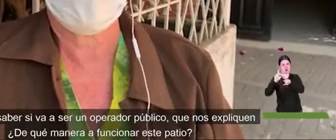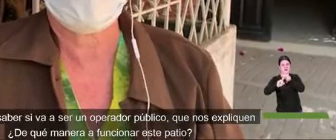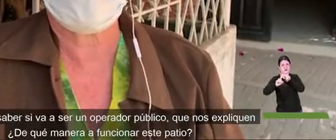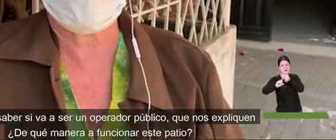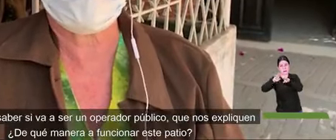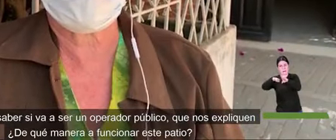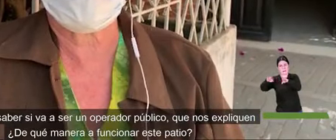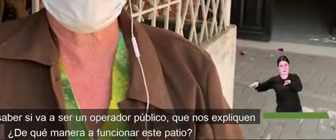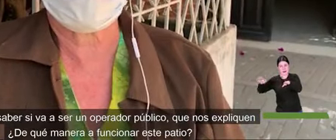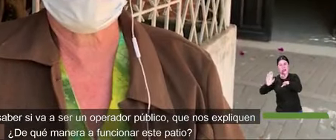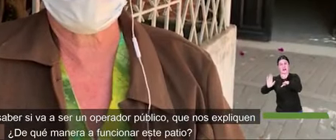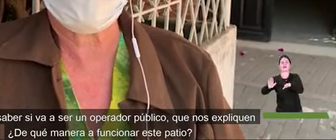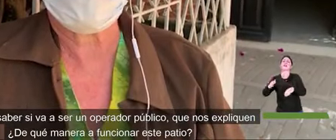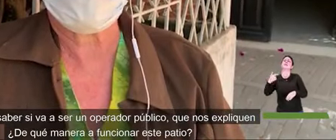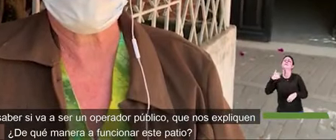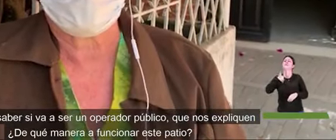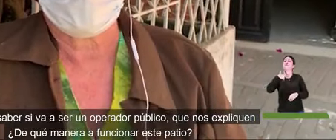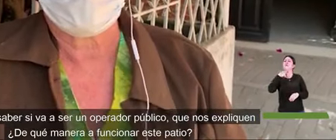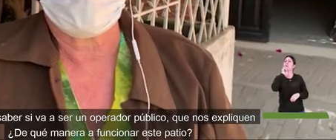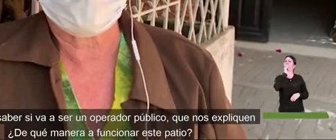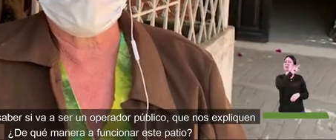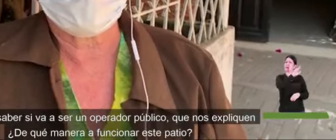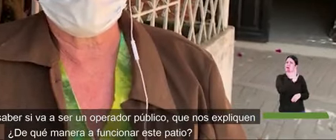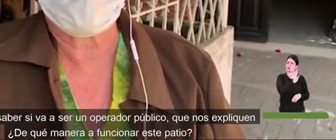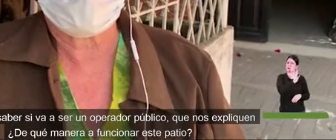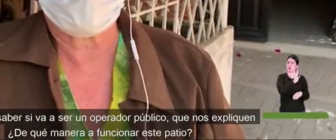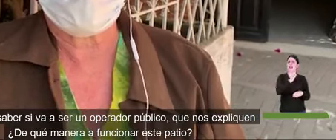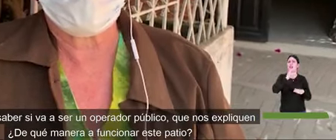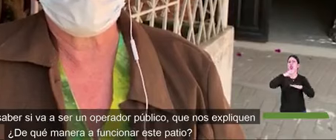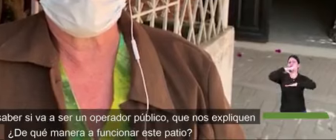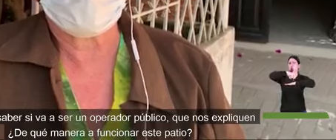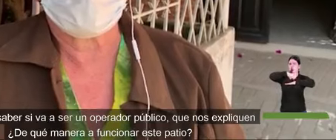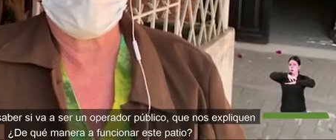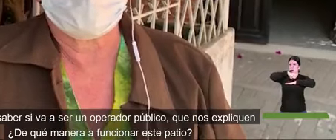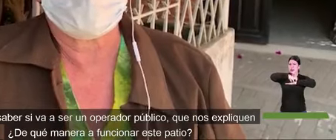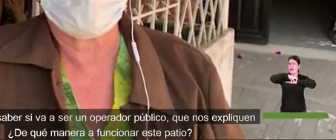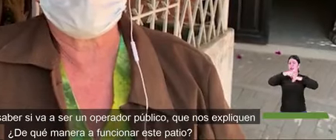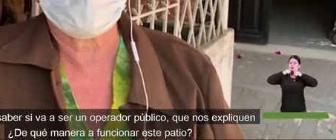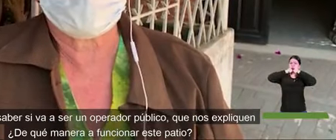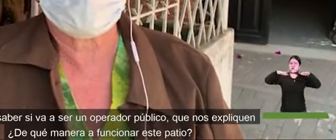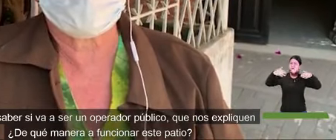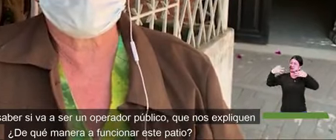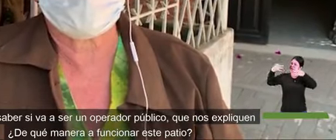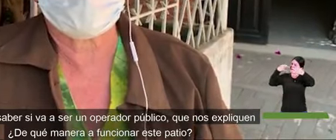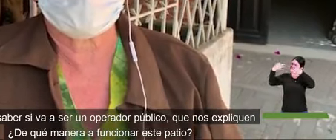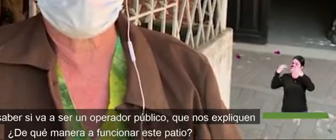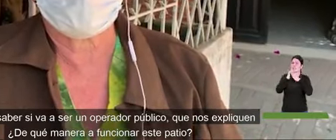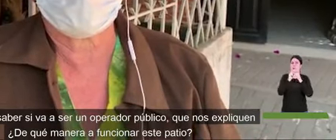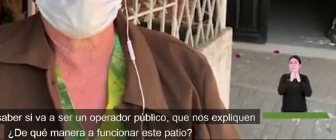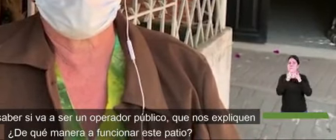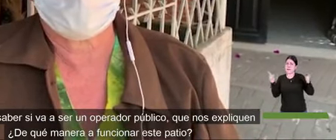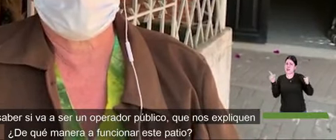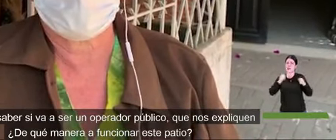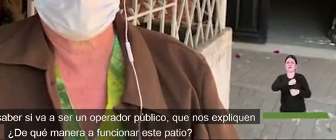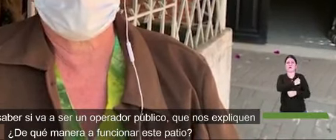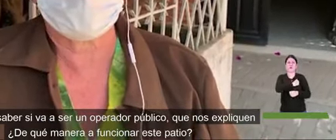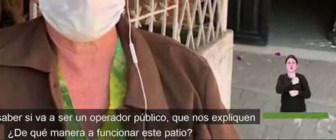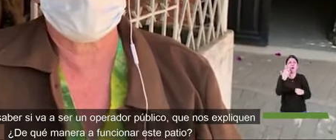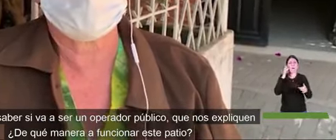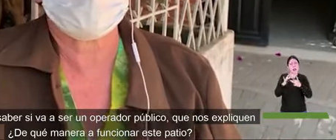quisiera saber si va a ser un operador público, que nos expliquen de qué manera va a